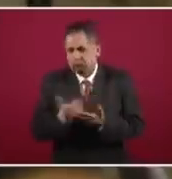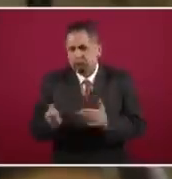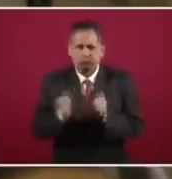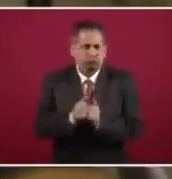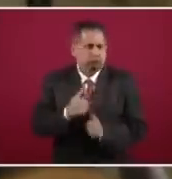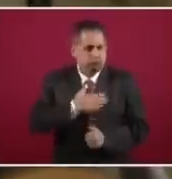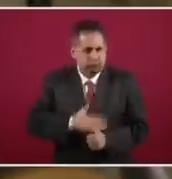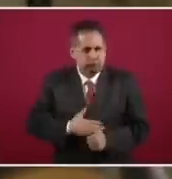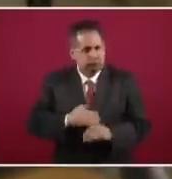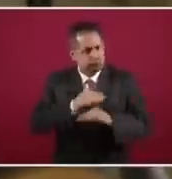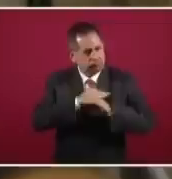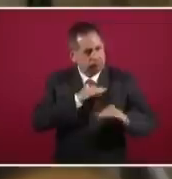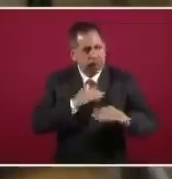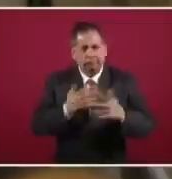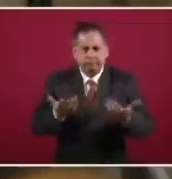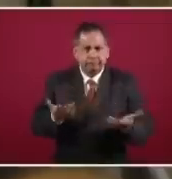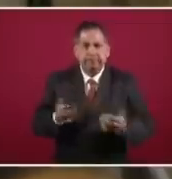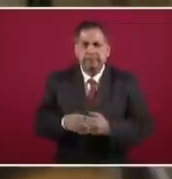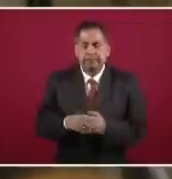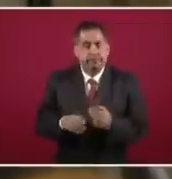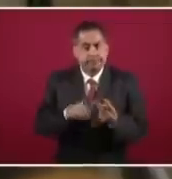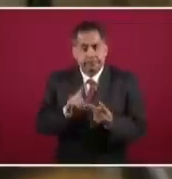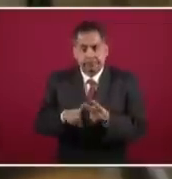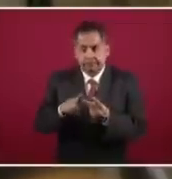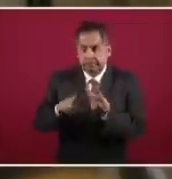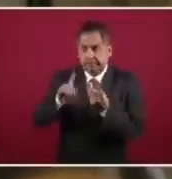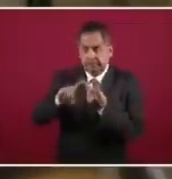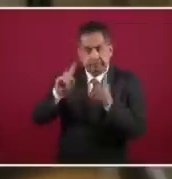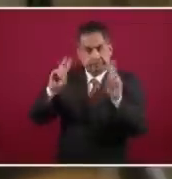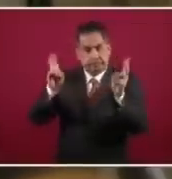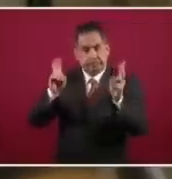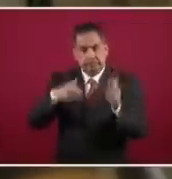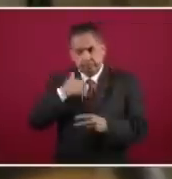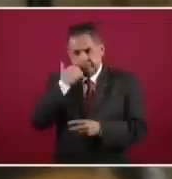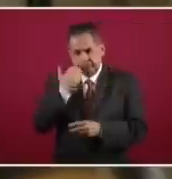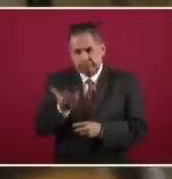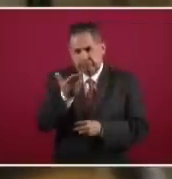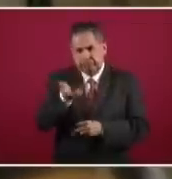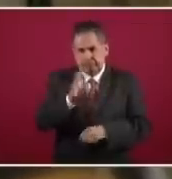justos y equitativos? Y sobre el segundo tema, si me permite,